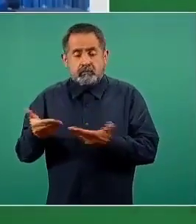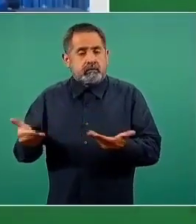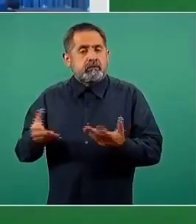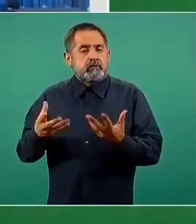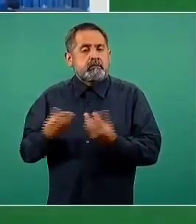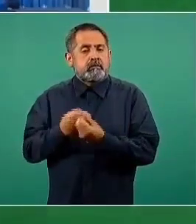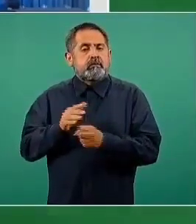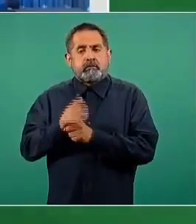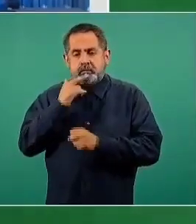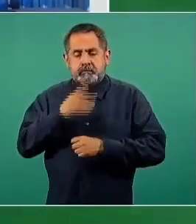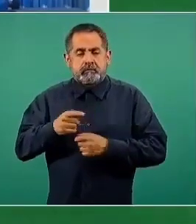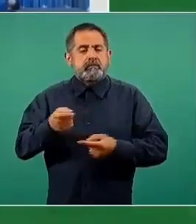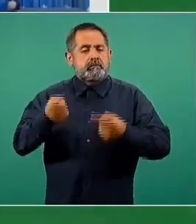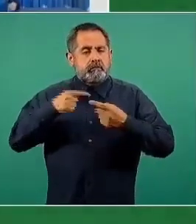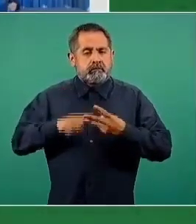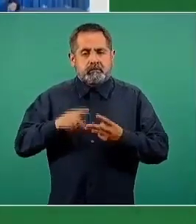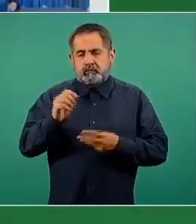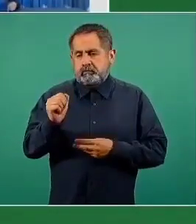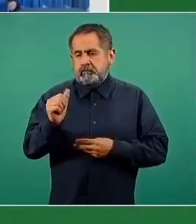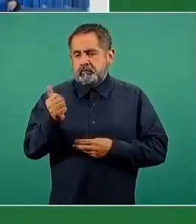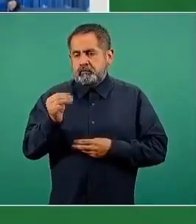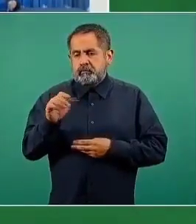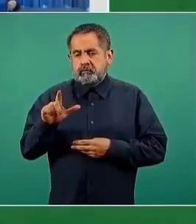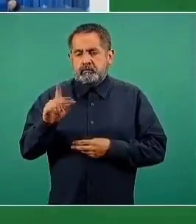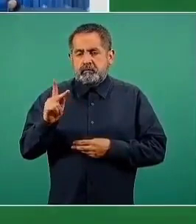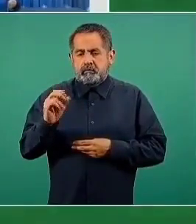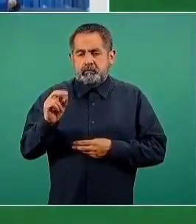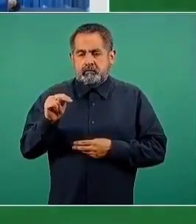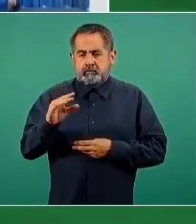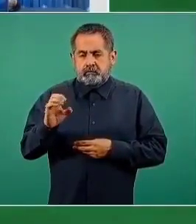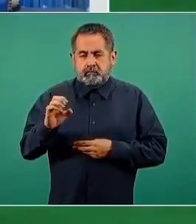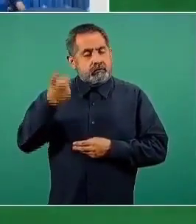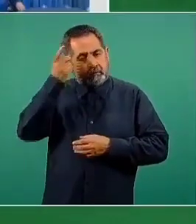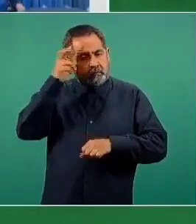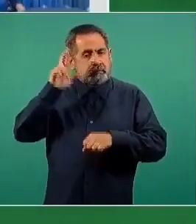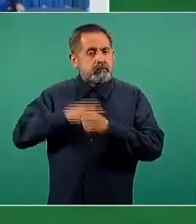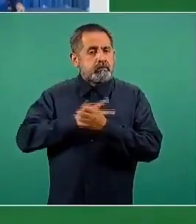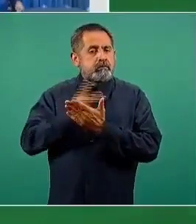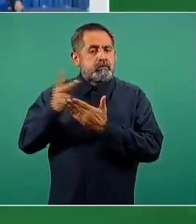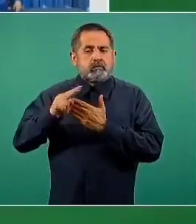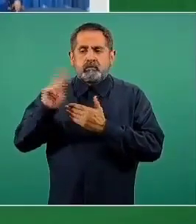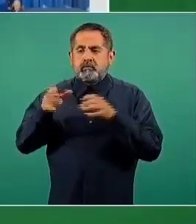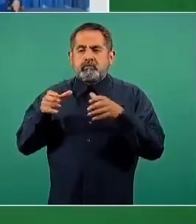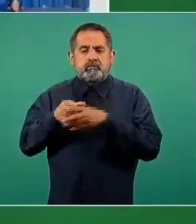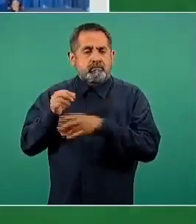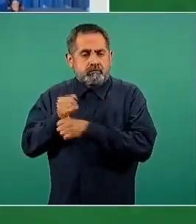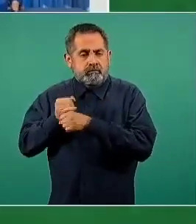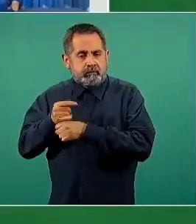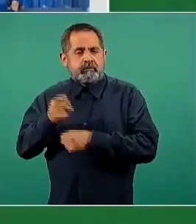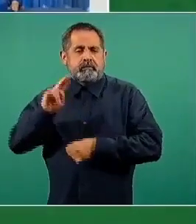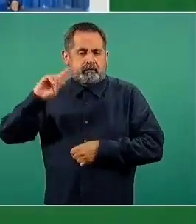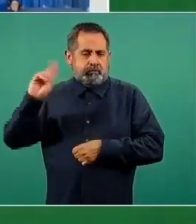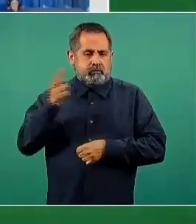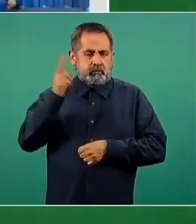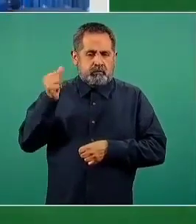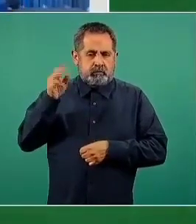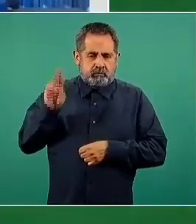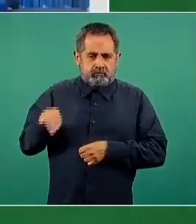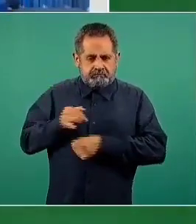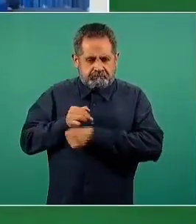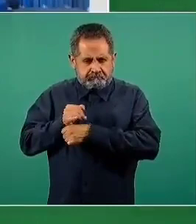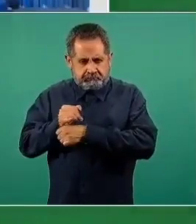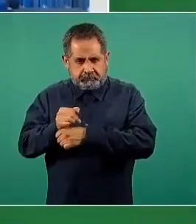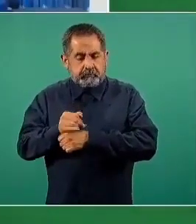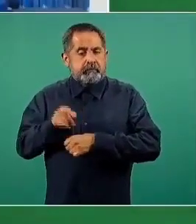presente. Enseguida el doctor Samuel Ponce de León, director del Programa Universitario de Investigación en Salud de nuestra Universidad Nacional Autónoma de